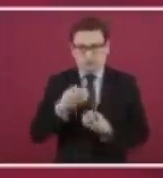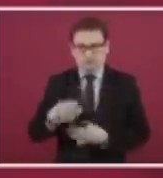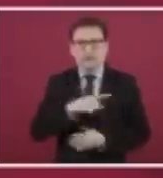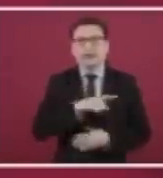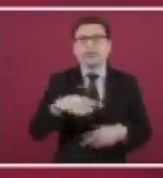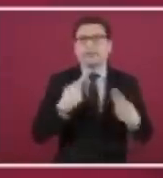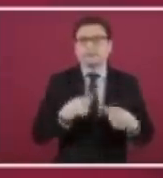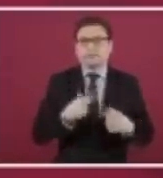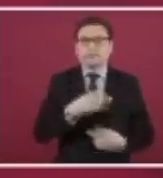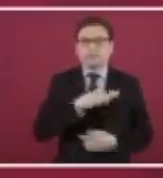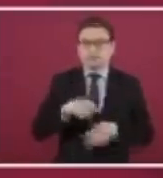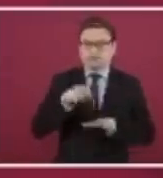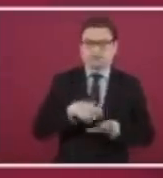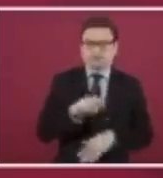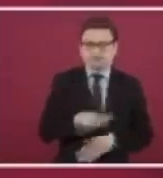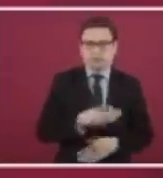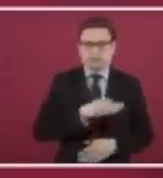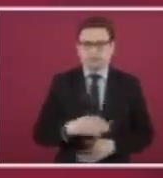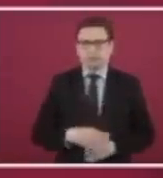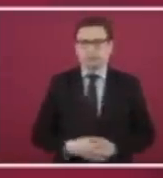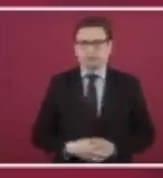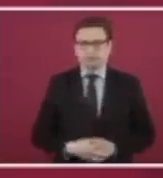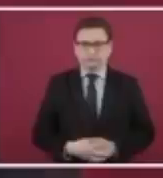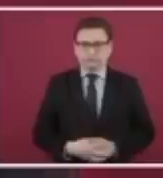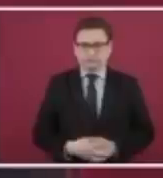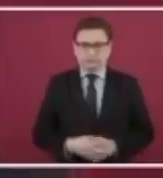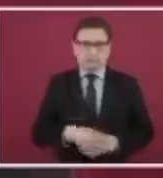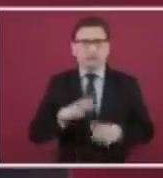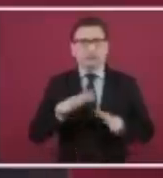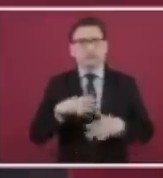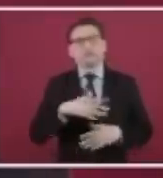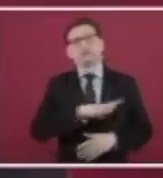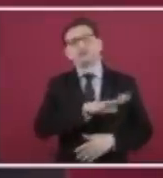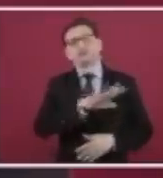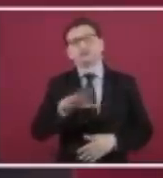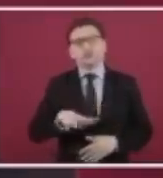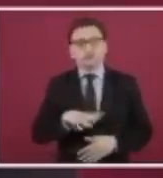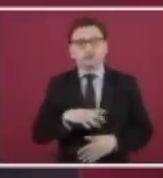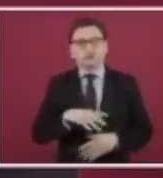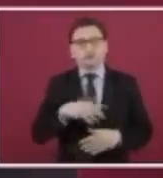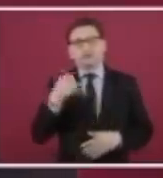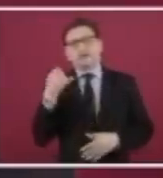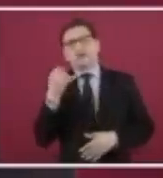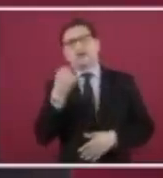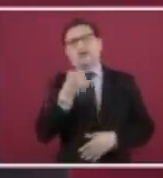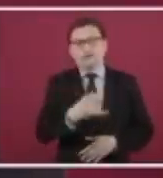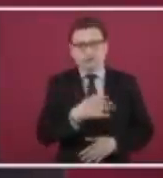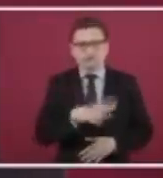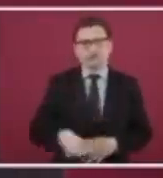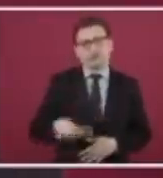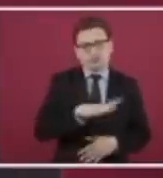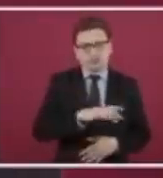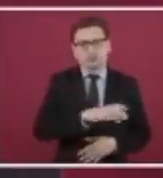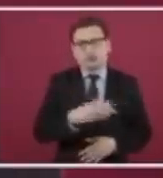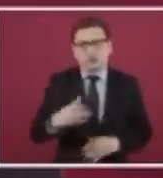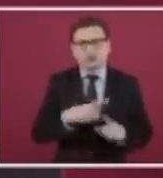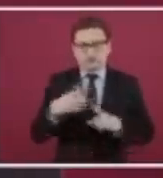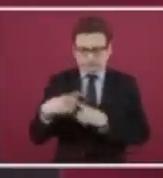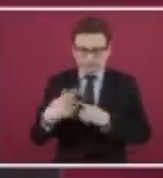la gente, a las zonas más apartadas. Entonces, eso es primario.